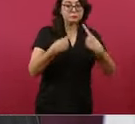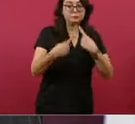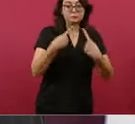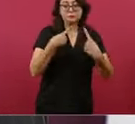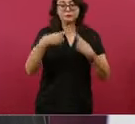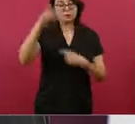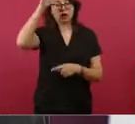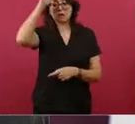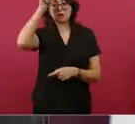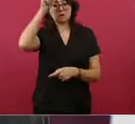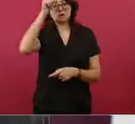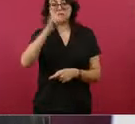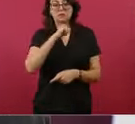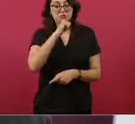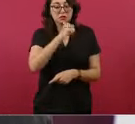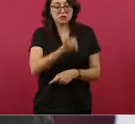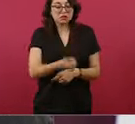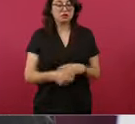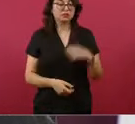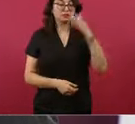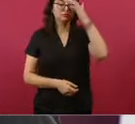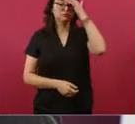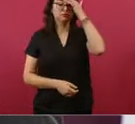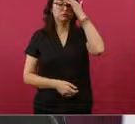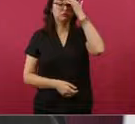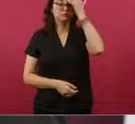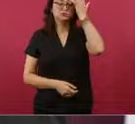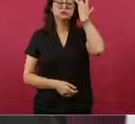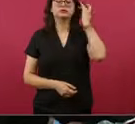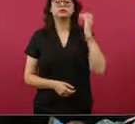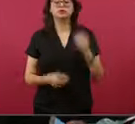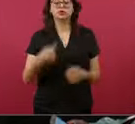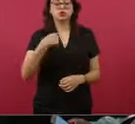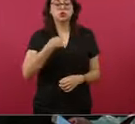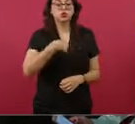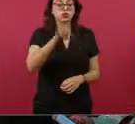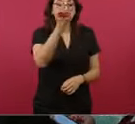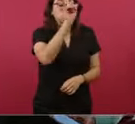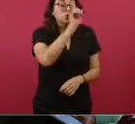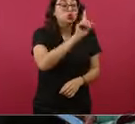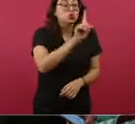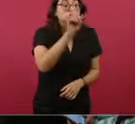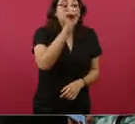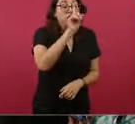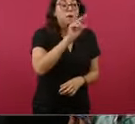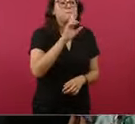Ya les dije que si deciden hacerlo por encuesta